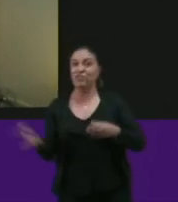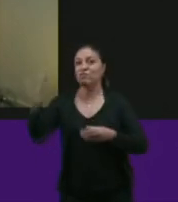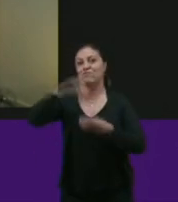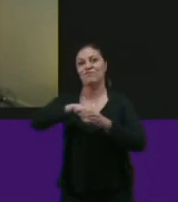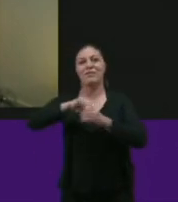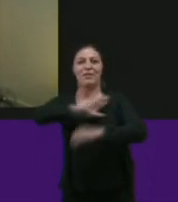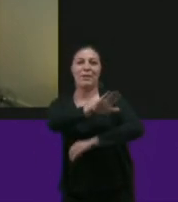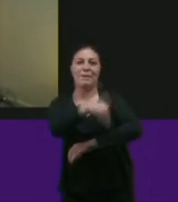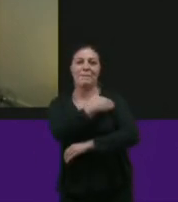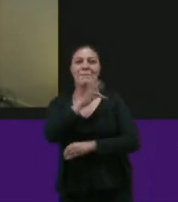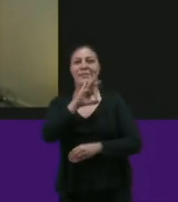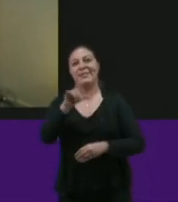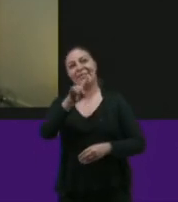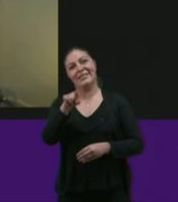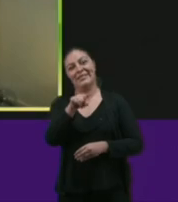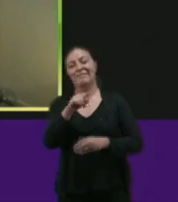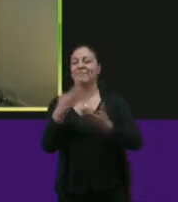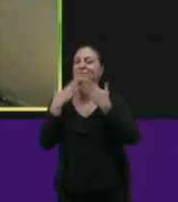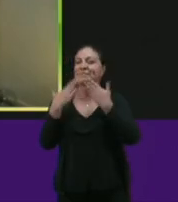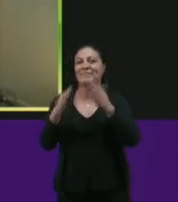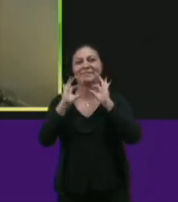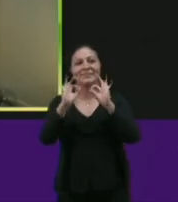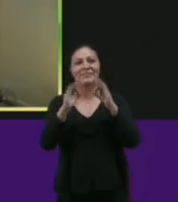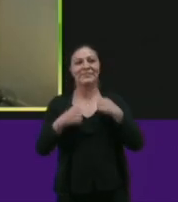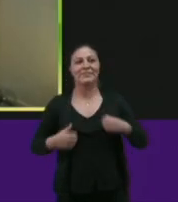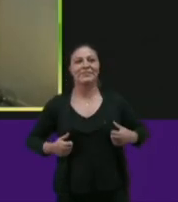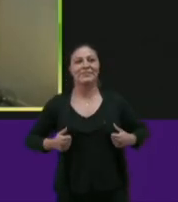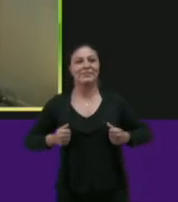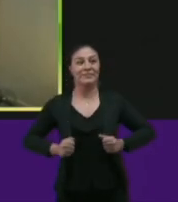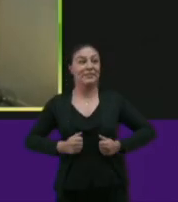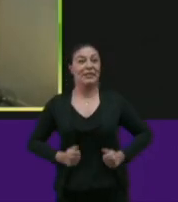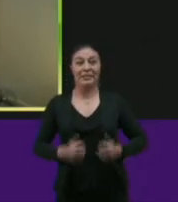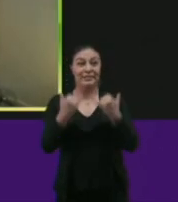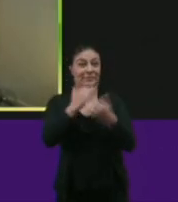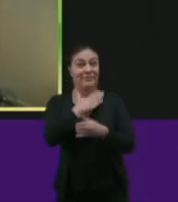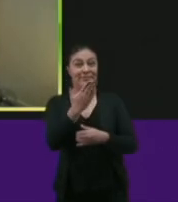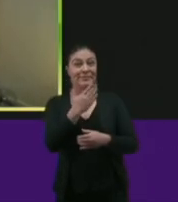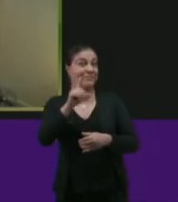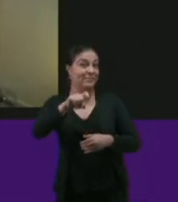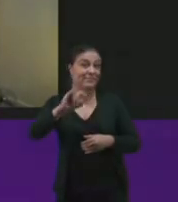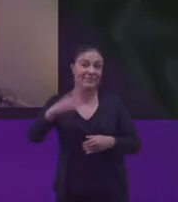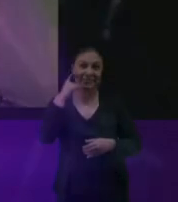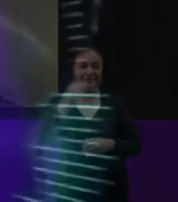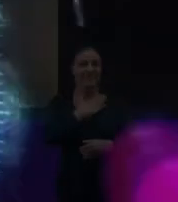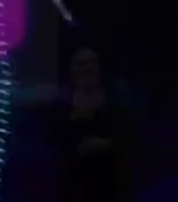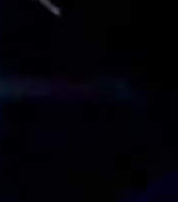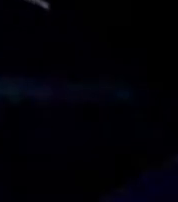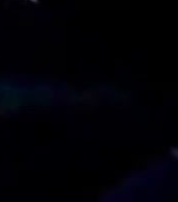Gracias. Aquí estamos a tus órdenes, gracias. Muchas gracias.